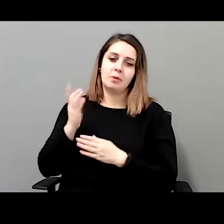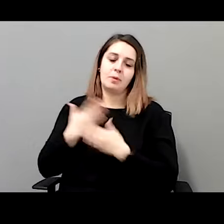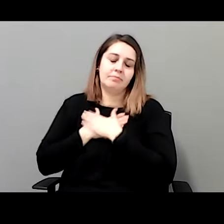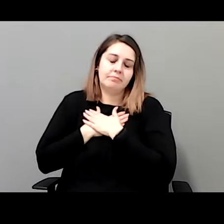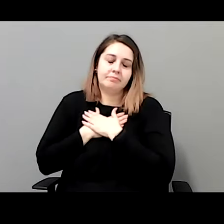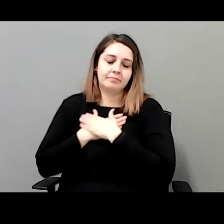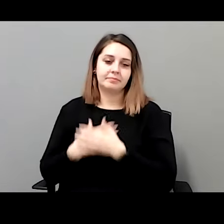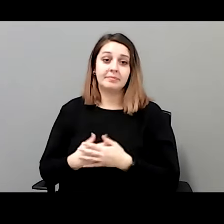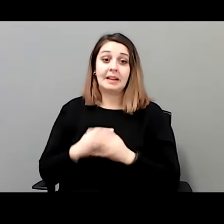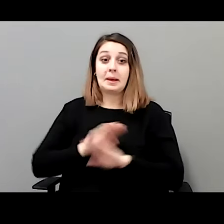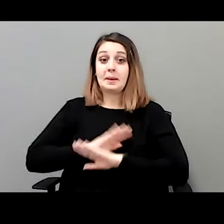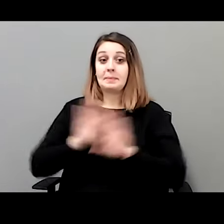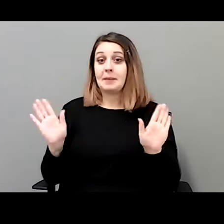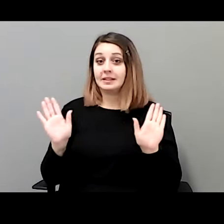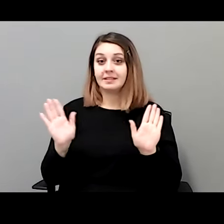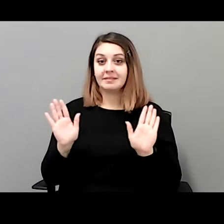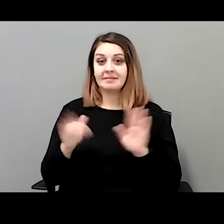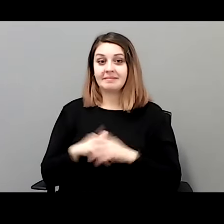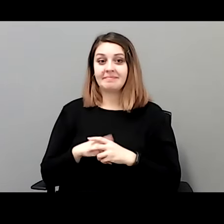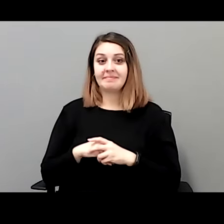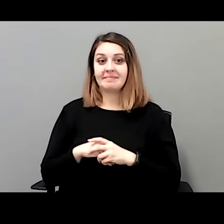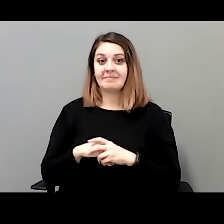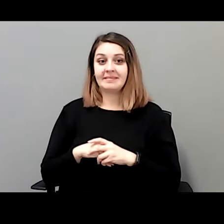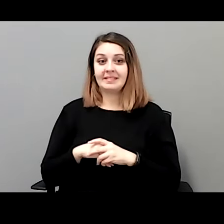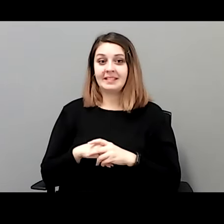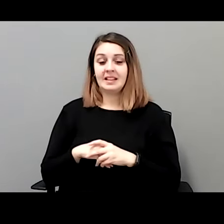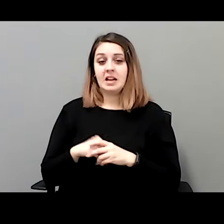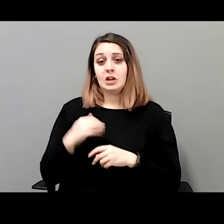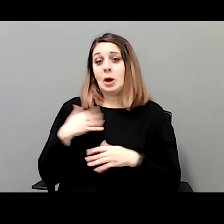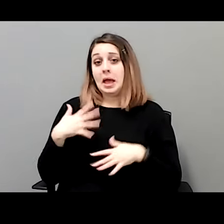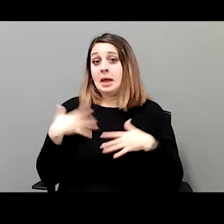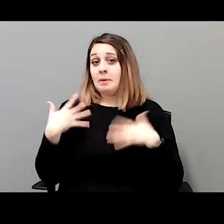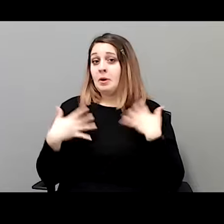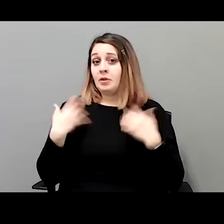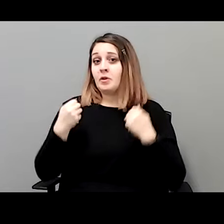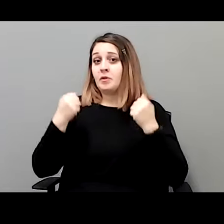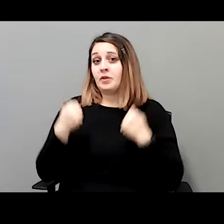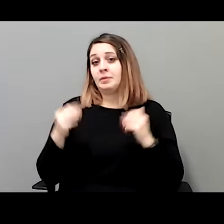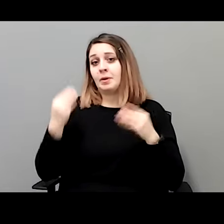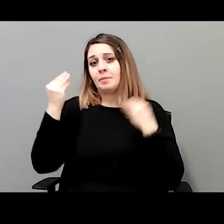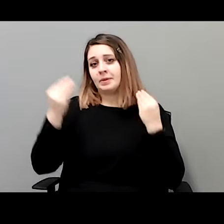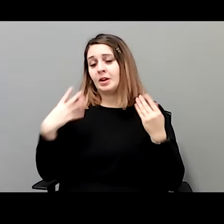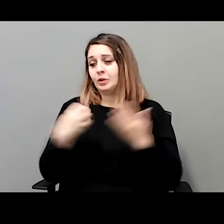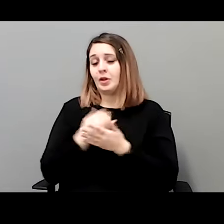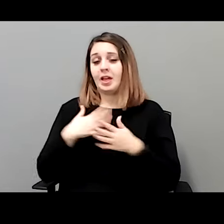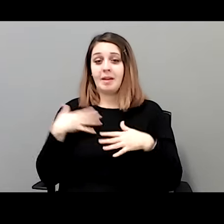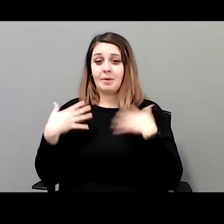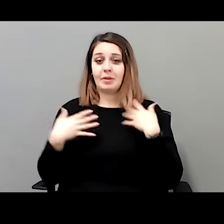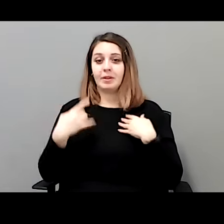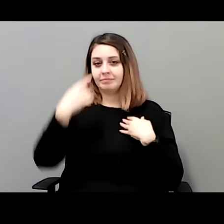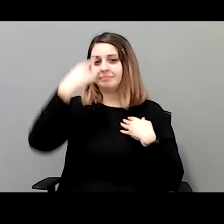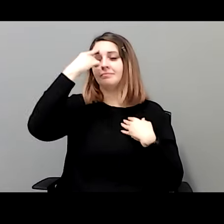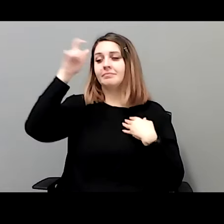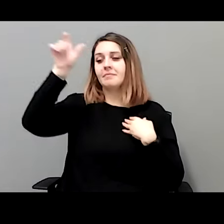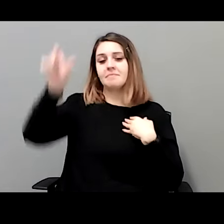nada más, bueno, pues sí, ha sido un poco cargada de emoción, pero yo creo que es la emoción que siempre sentimos cuando